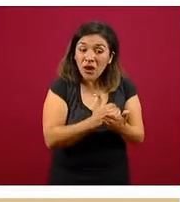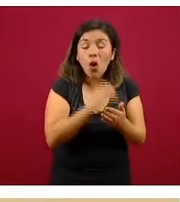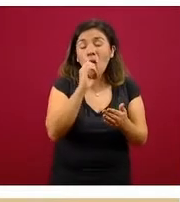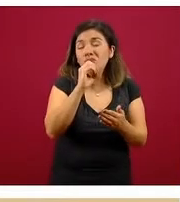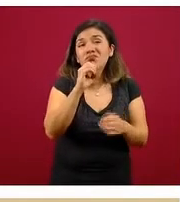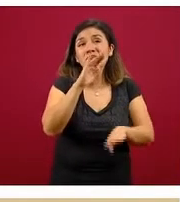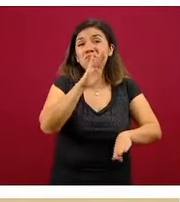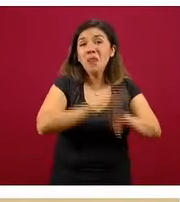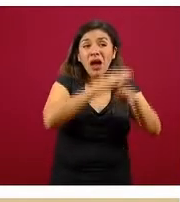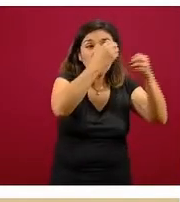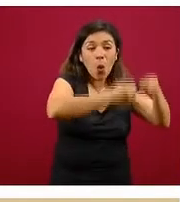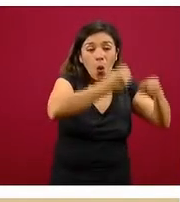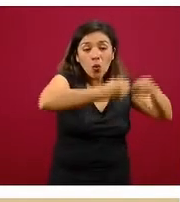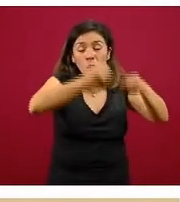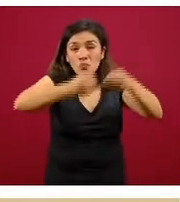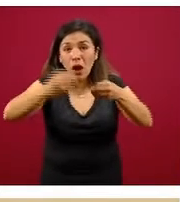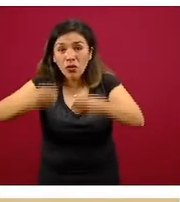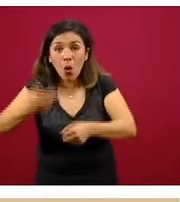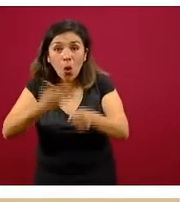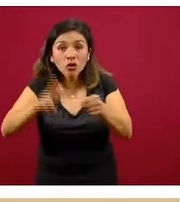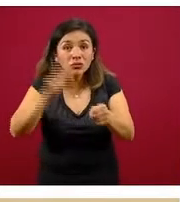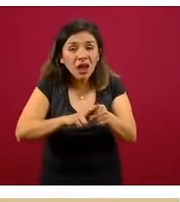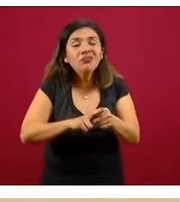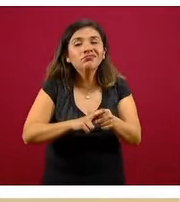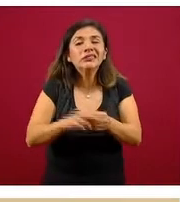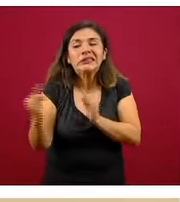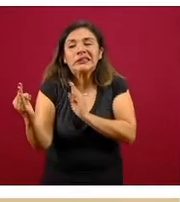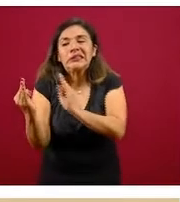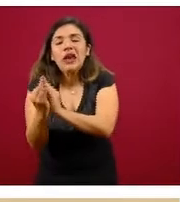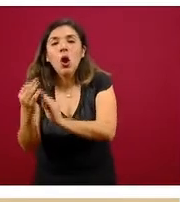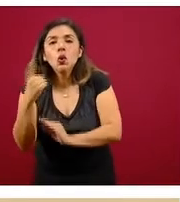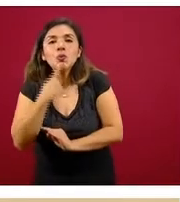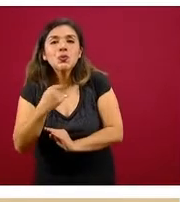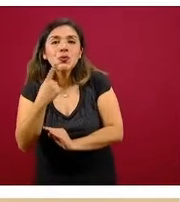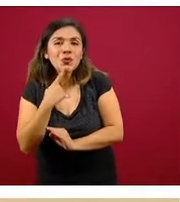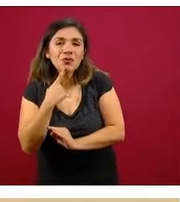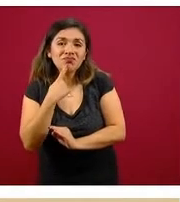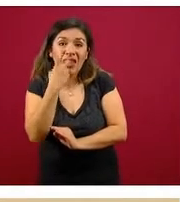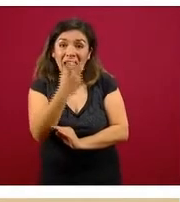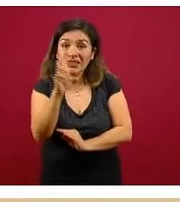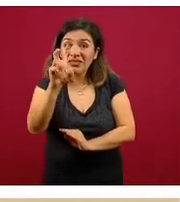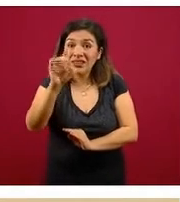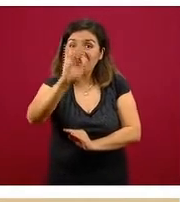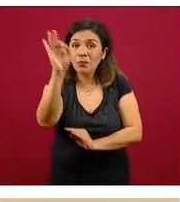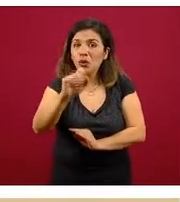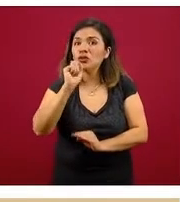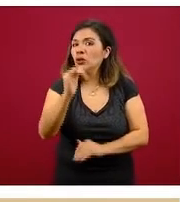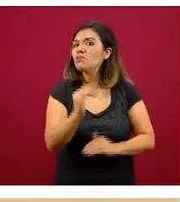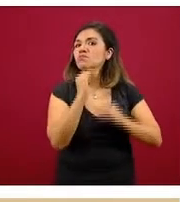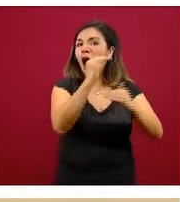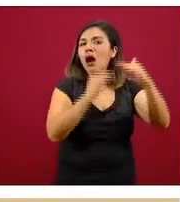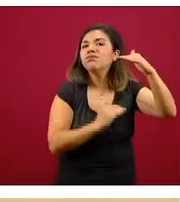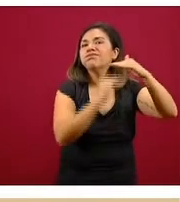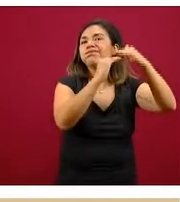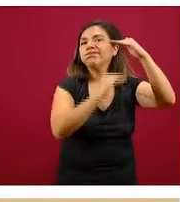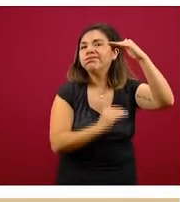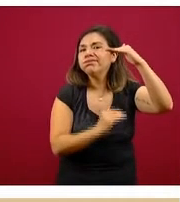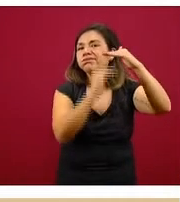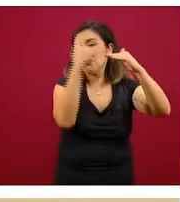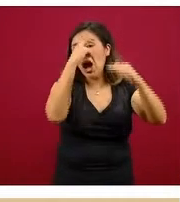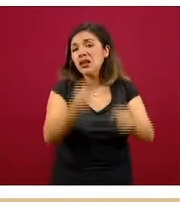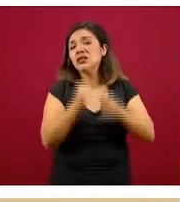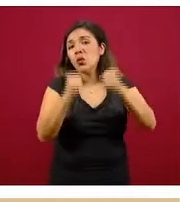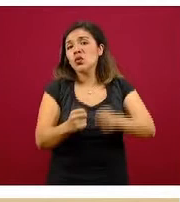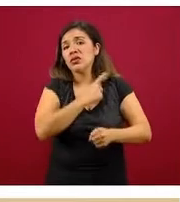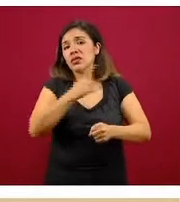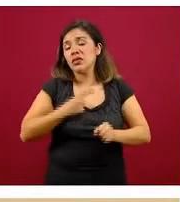disponibilidad, entonces más me voy a acercar al rojo, y ese 30% es el que se ha definido como el nivel de seguridad que se